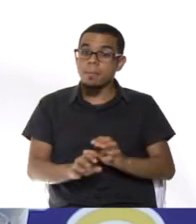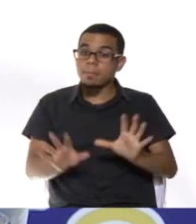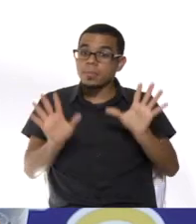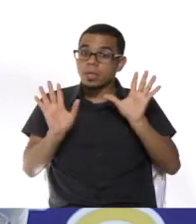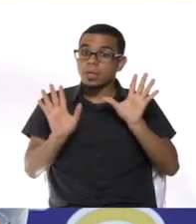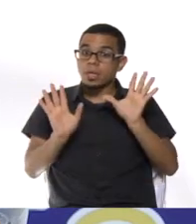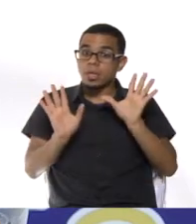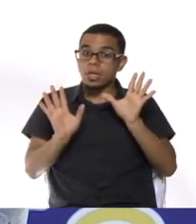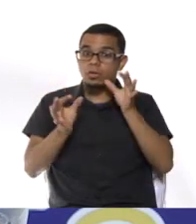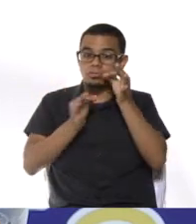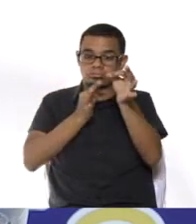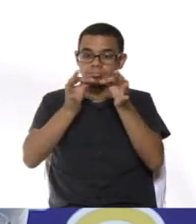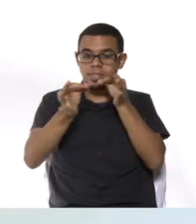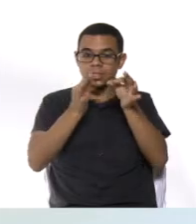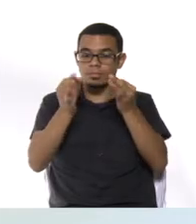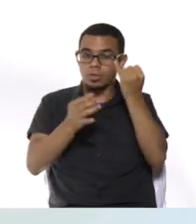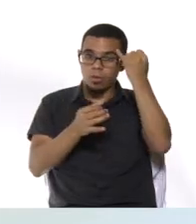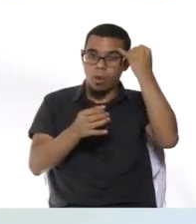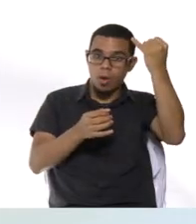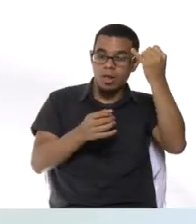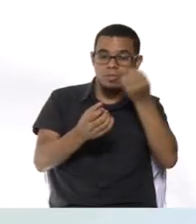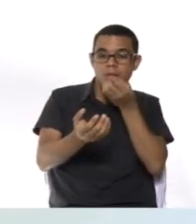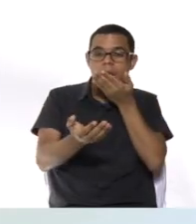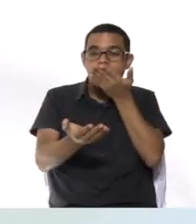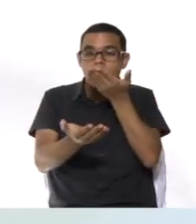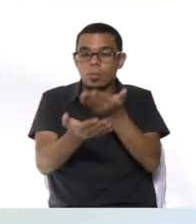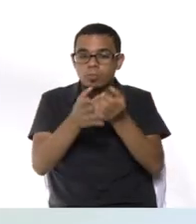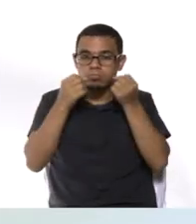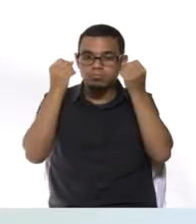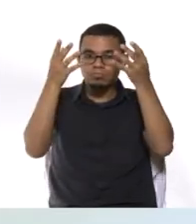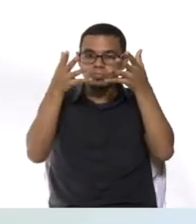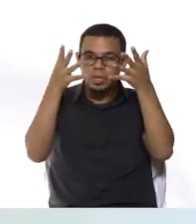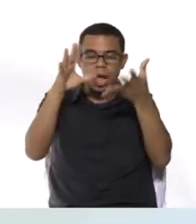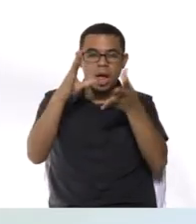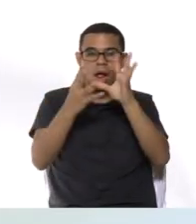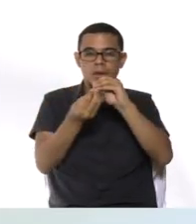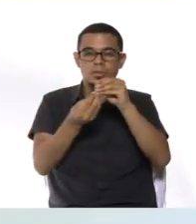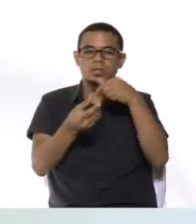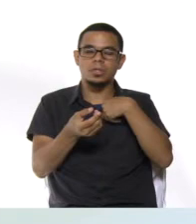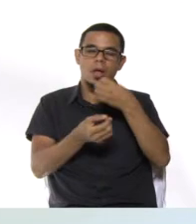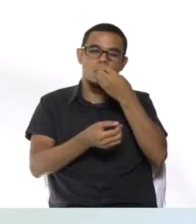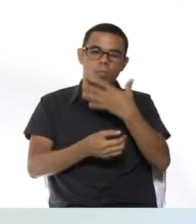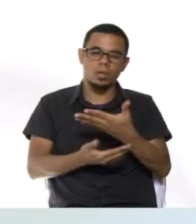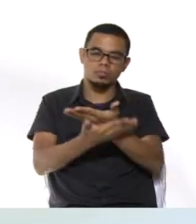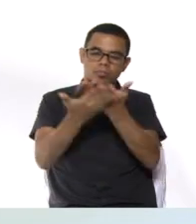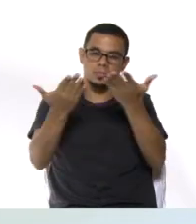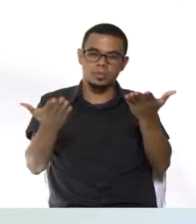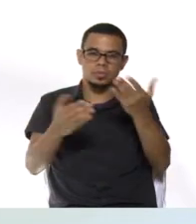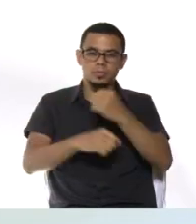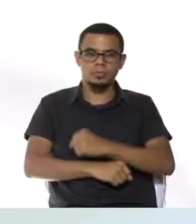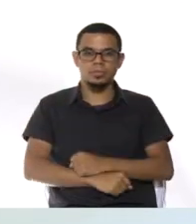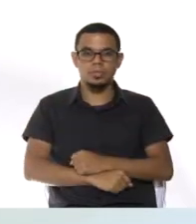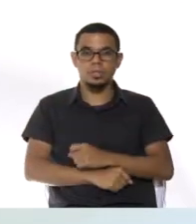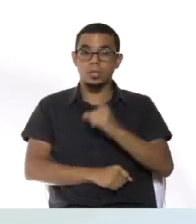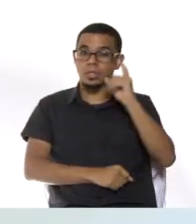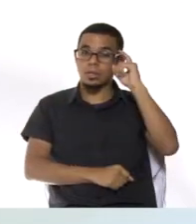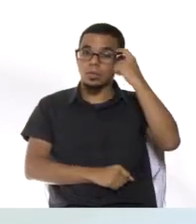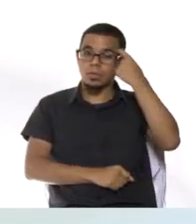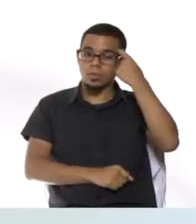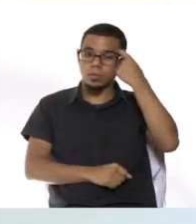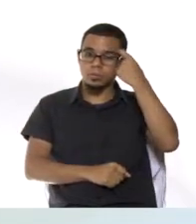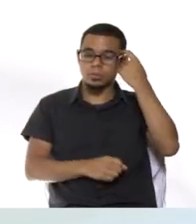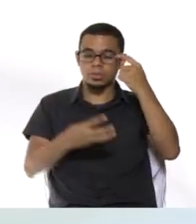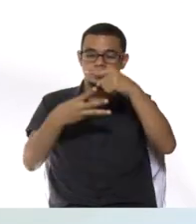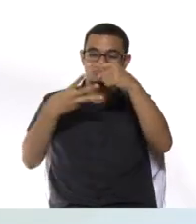esperando que cada una de estas recomendaciones y estas ideas que les hemos traído les sea de utilidad. Y por supuesto debemos recordar que